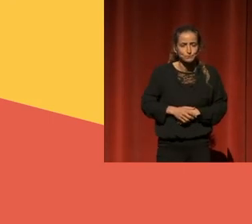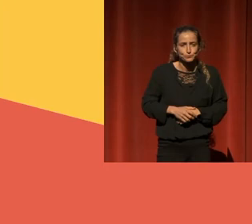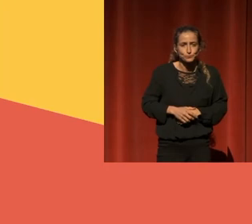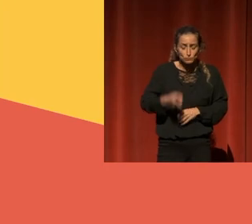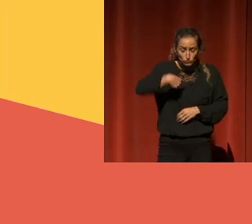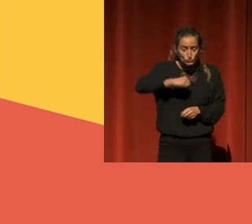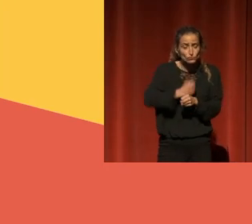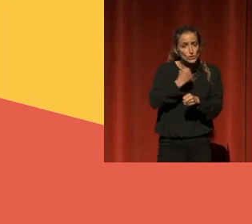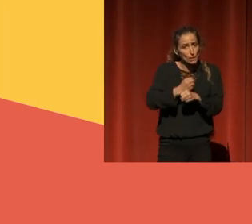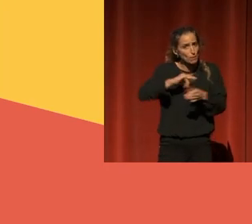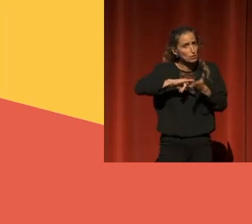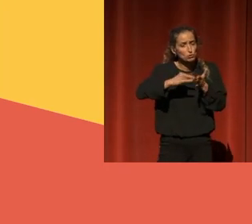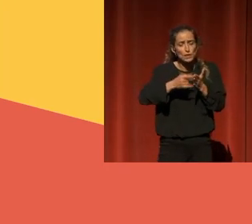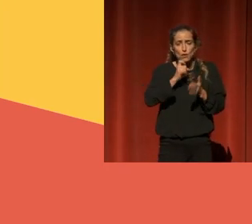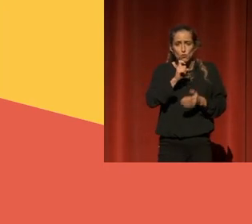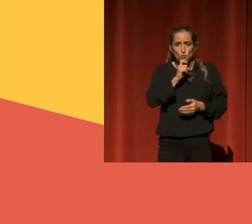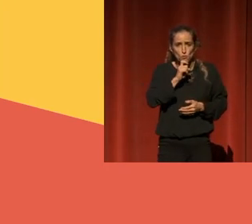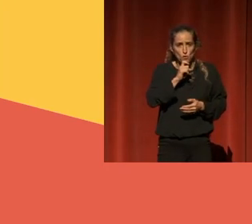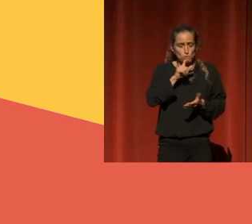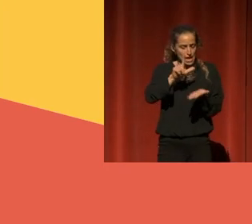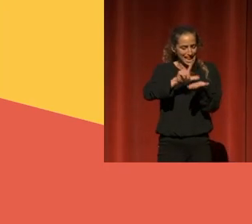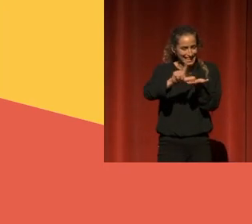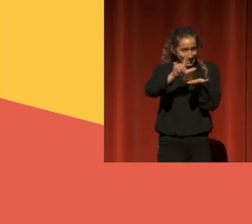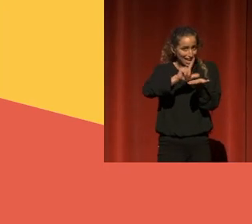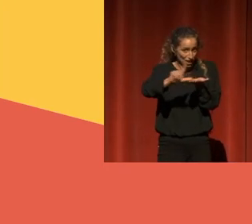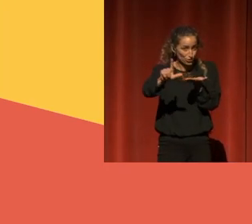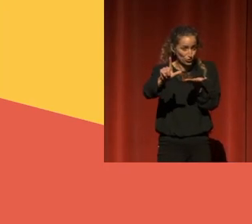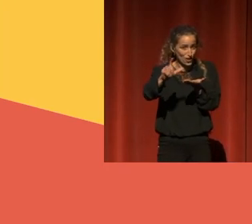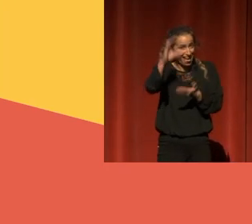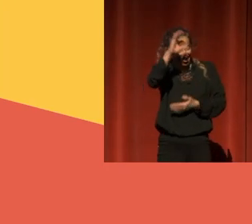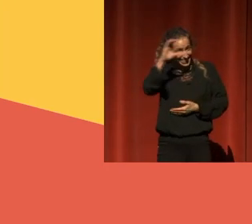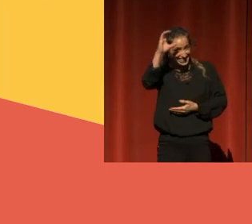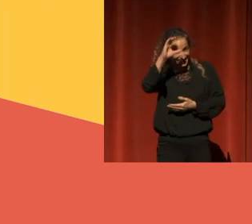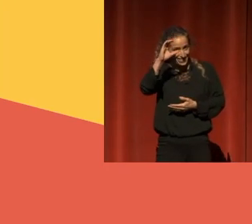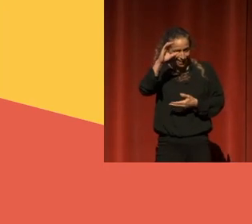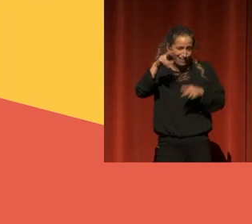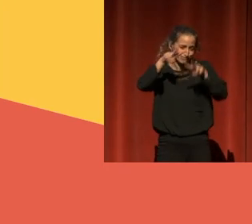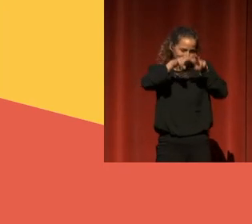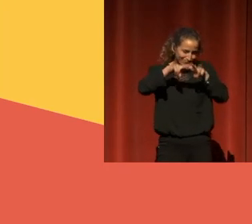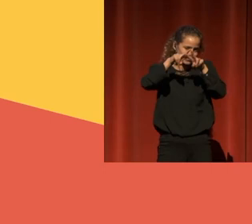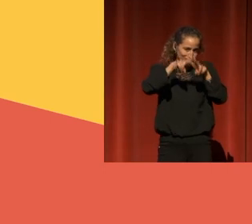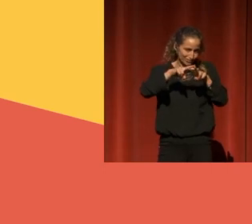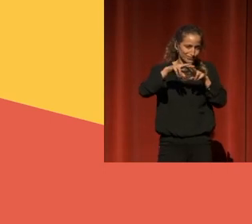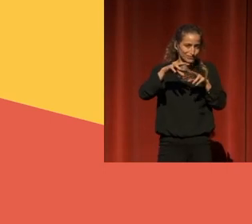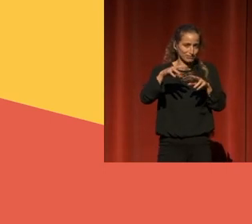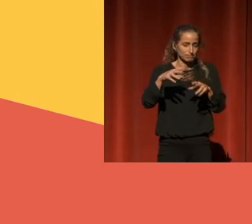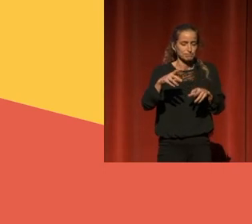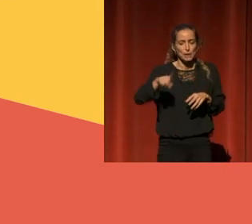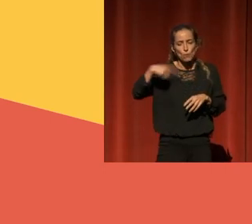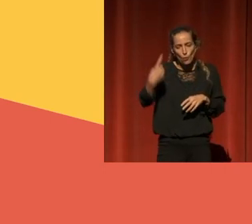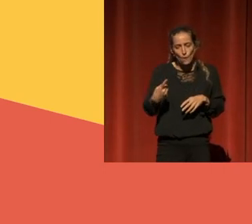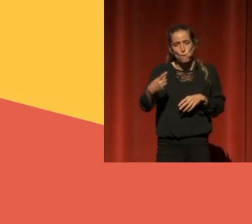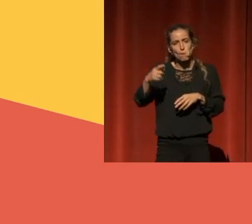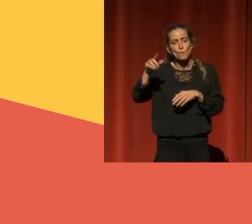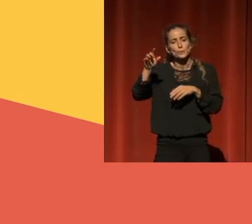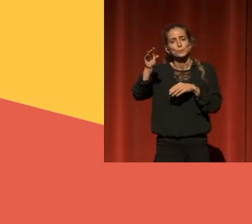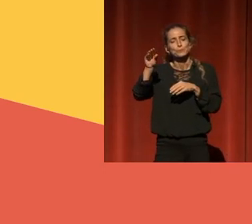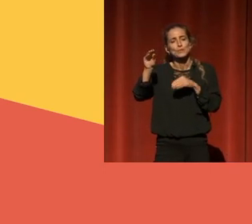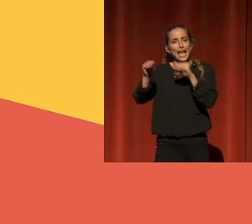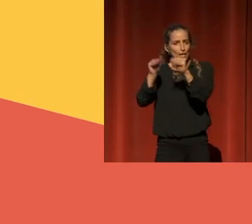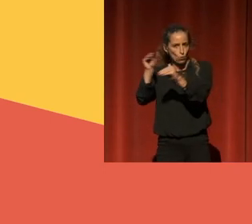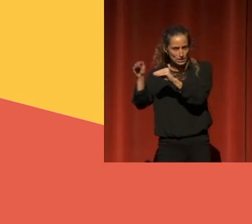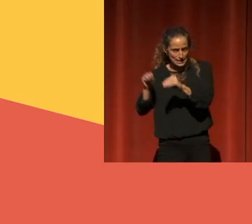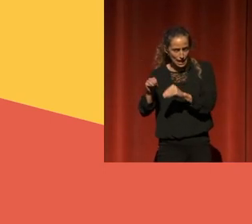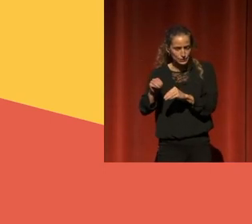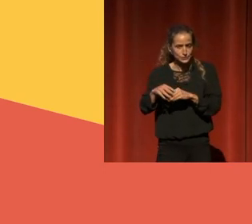eh fue pues una revisión de la literatura científica se realizó una encuesta eh con el